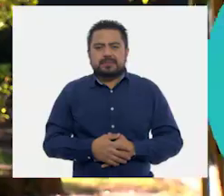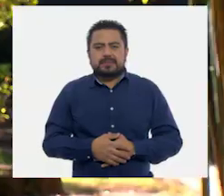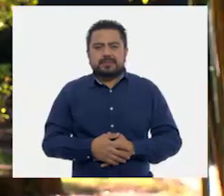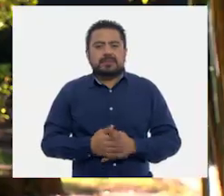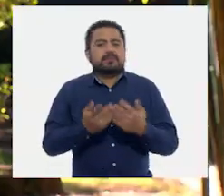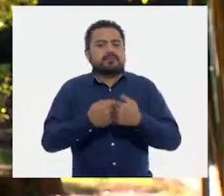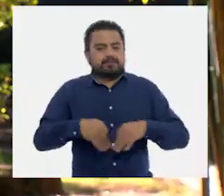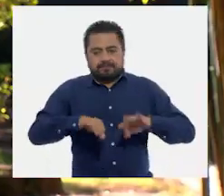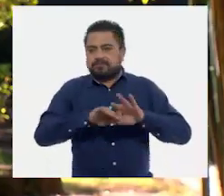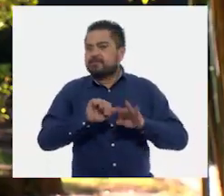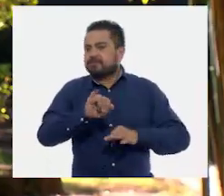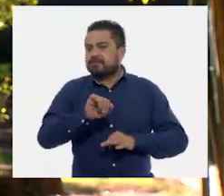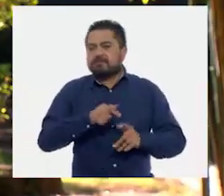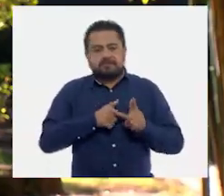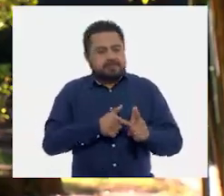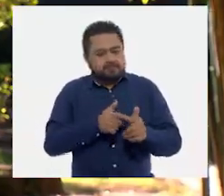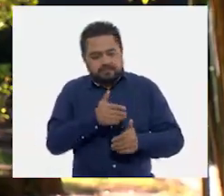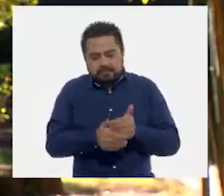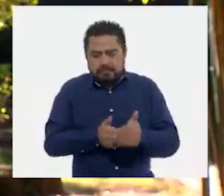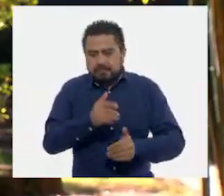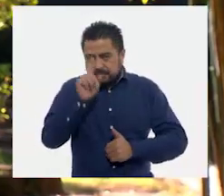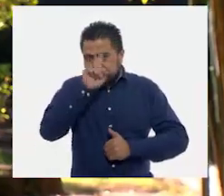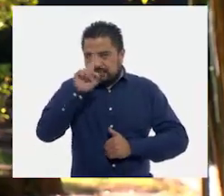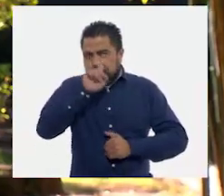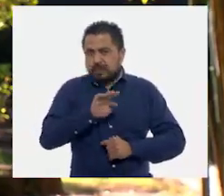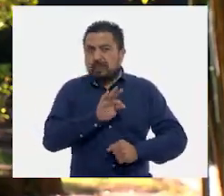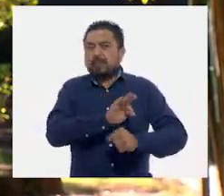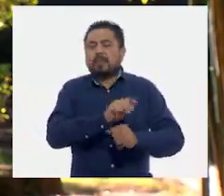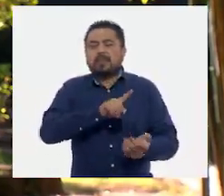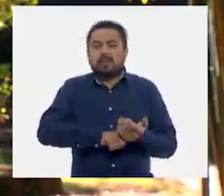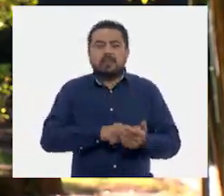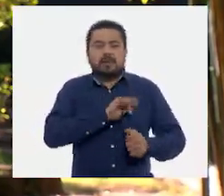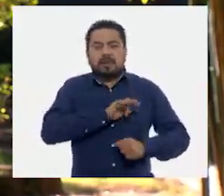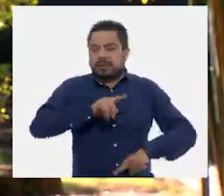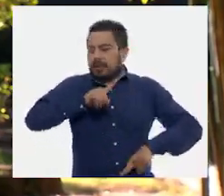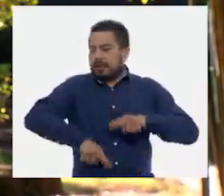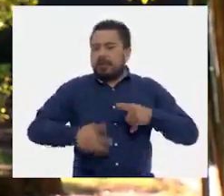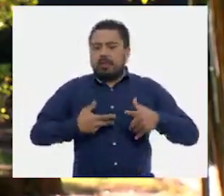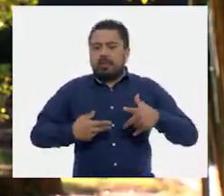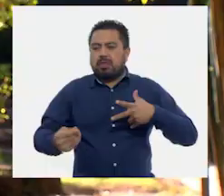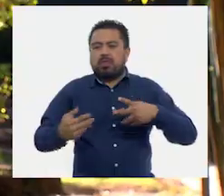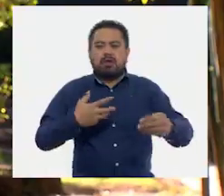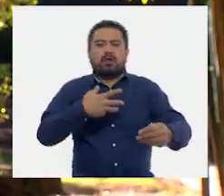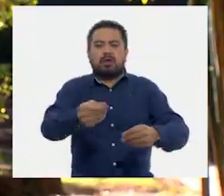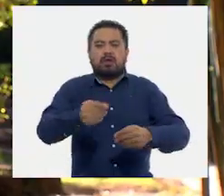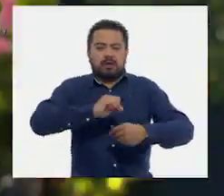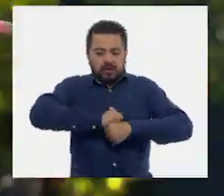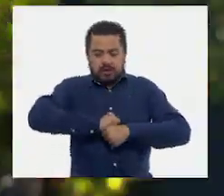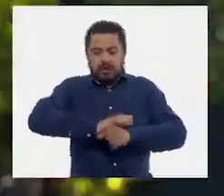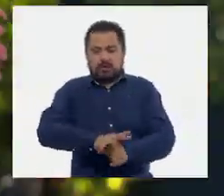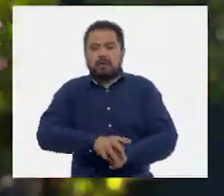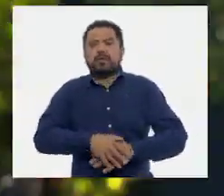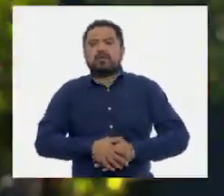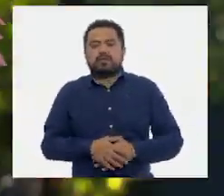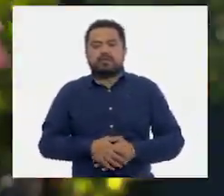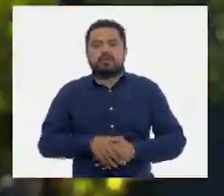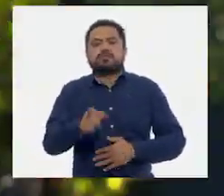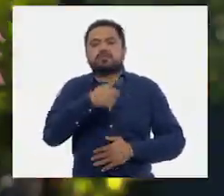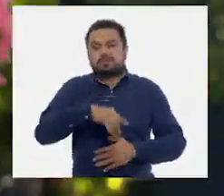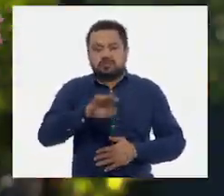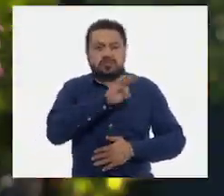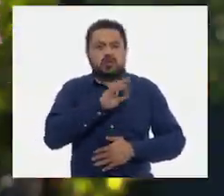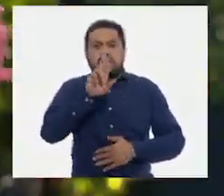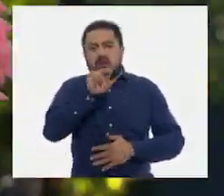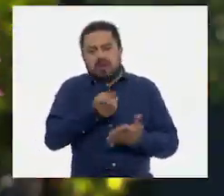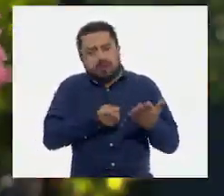Es muy importante continuar con las recomendaciones para evitar contagios de COVID. Trata de